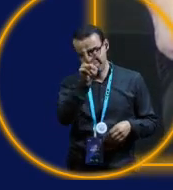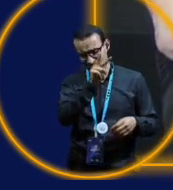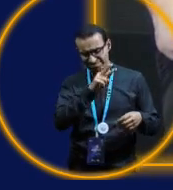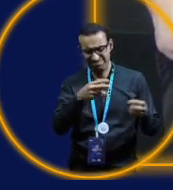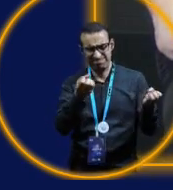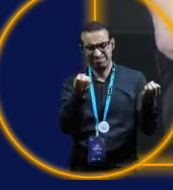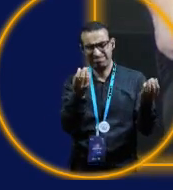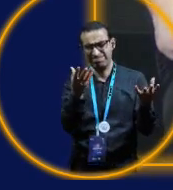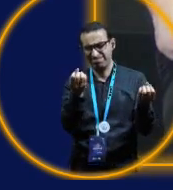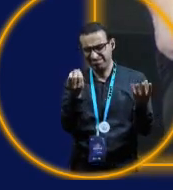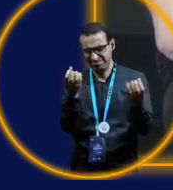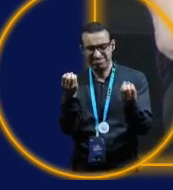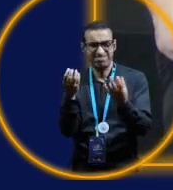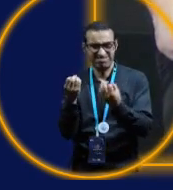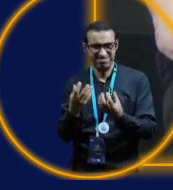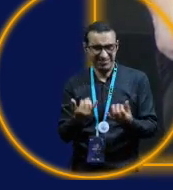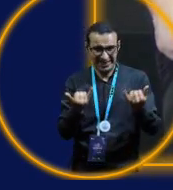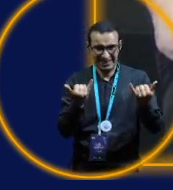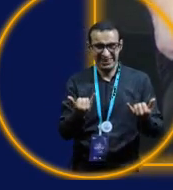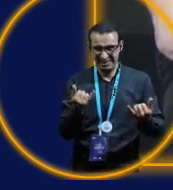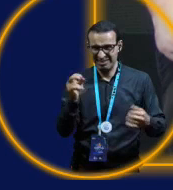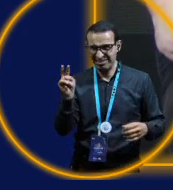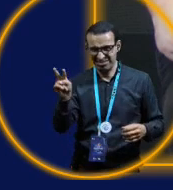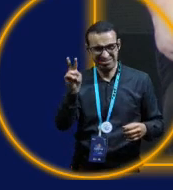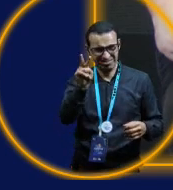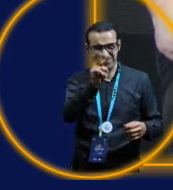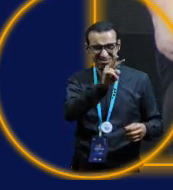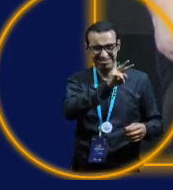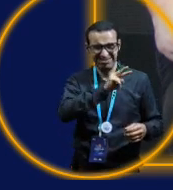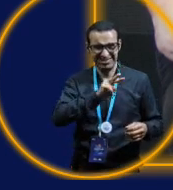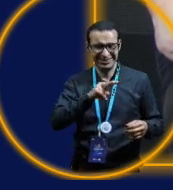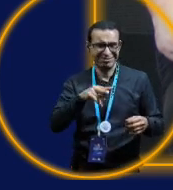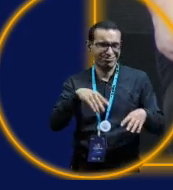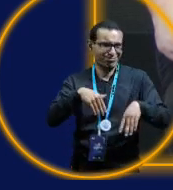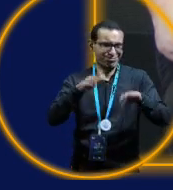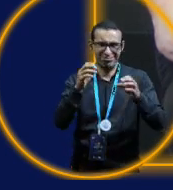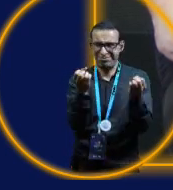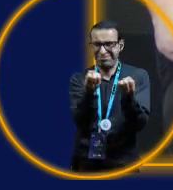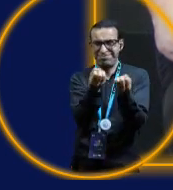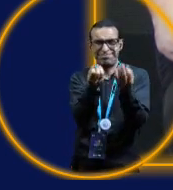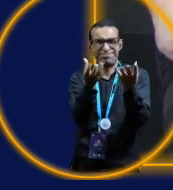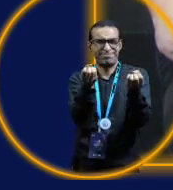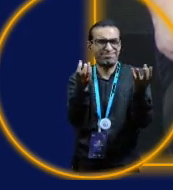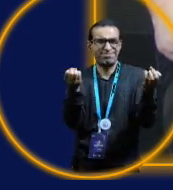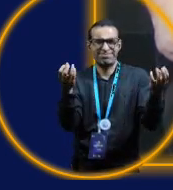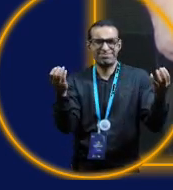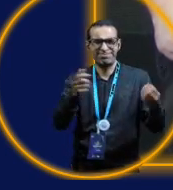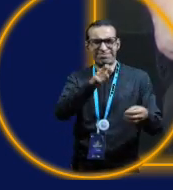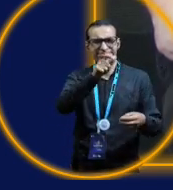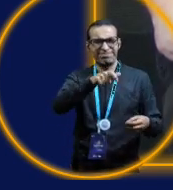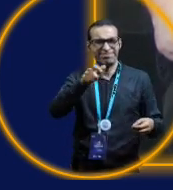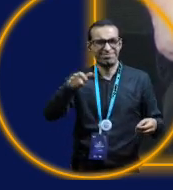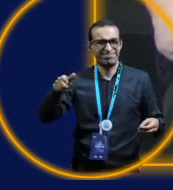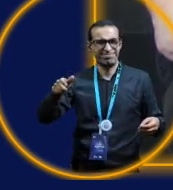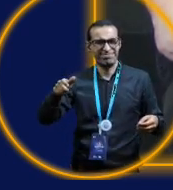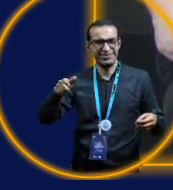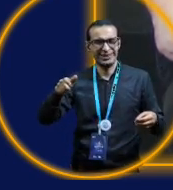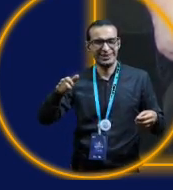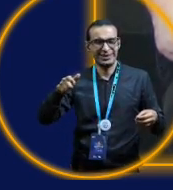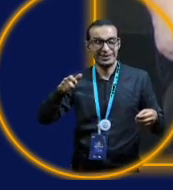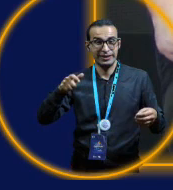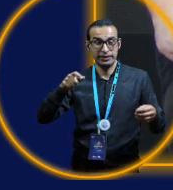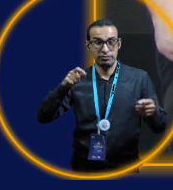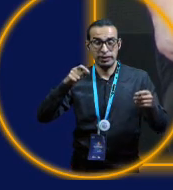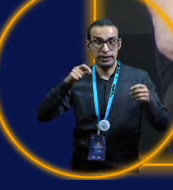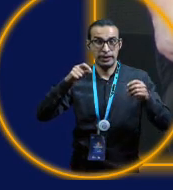suceder estamos viendo en una era en la que hay mucho mucho despertar social por poner de